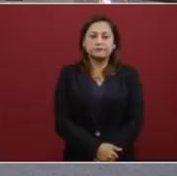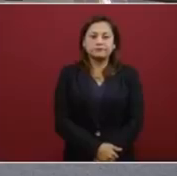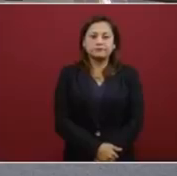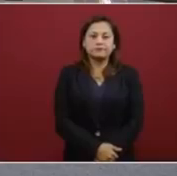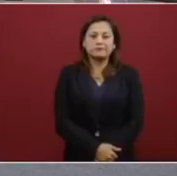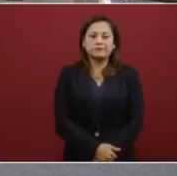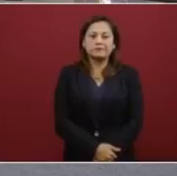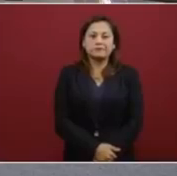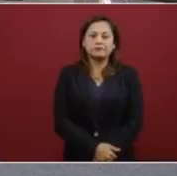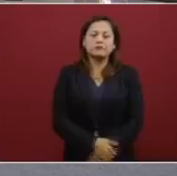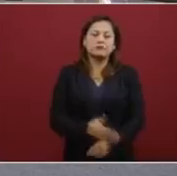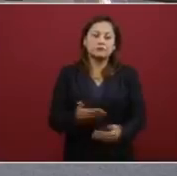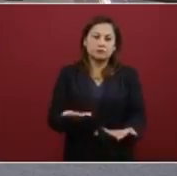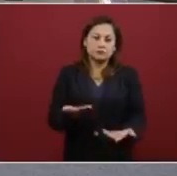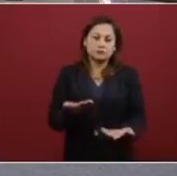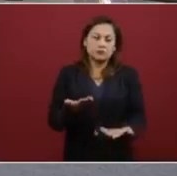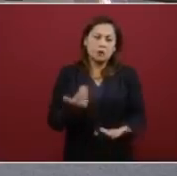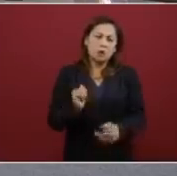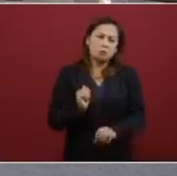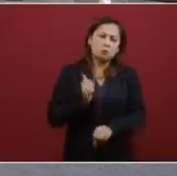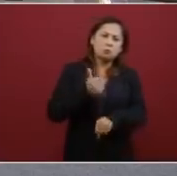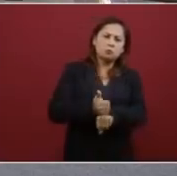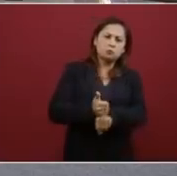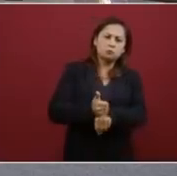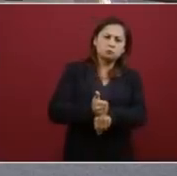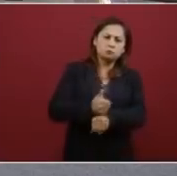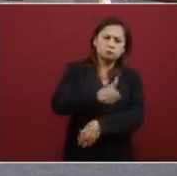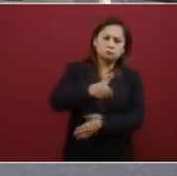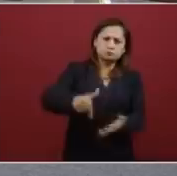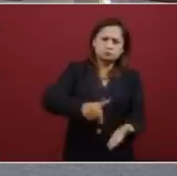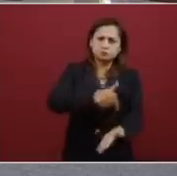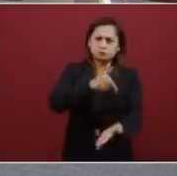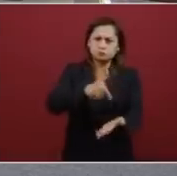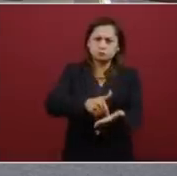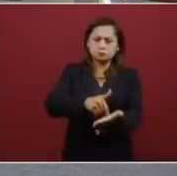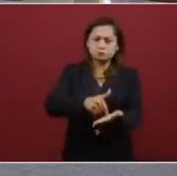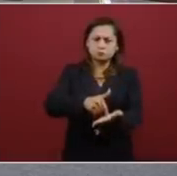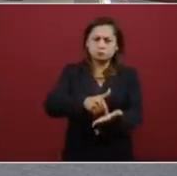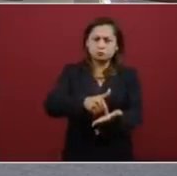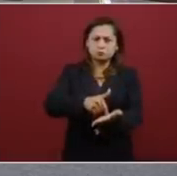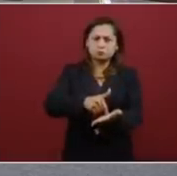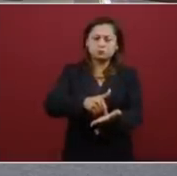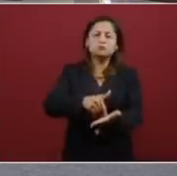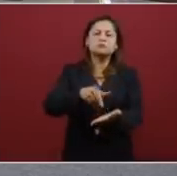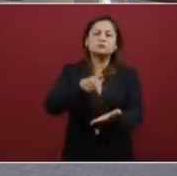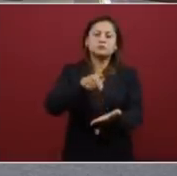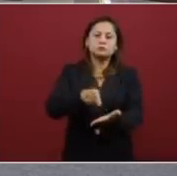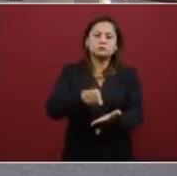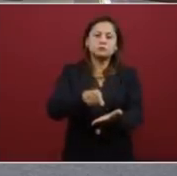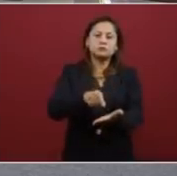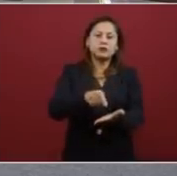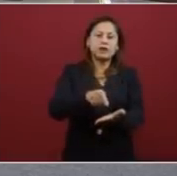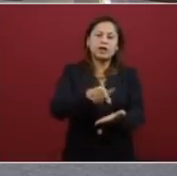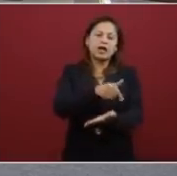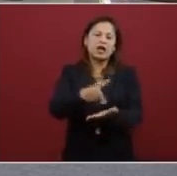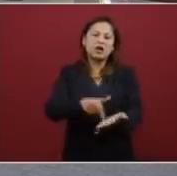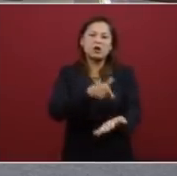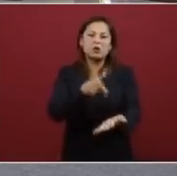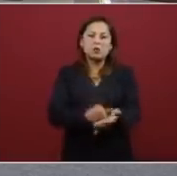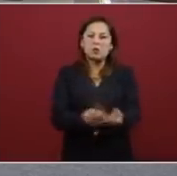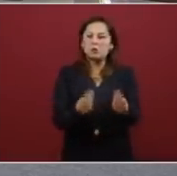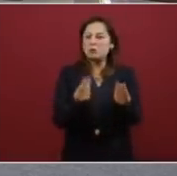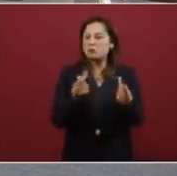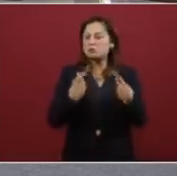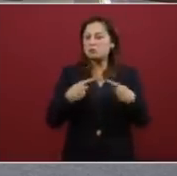ubicada de manera estratégica, con mayor población que otras comunidades